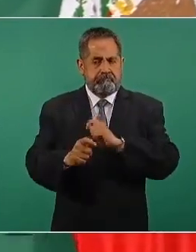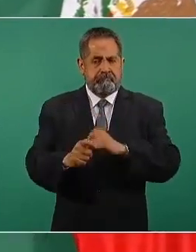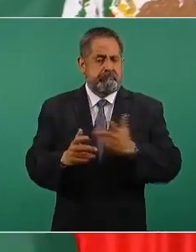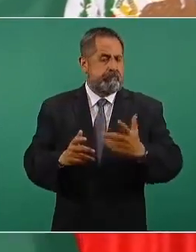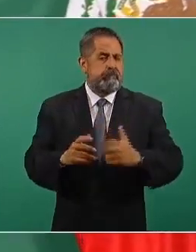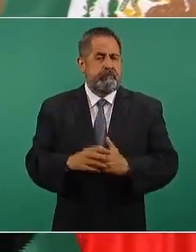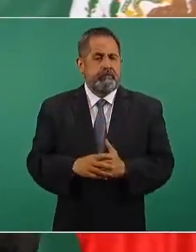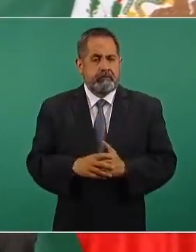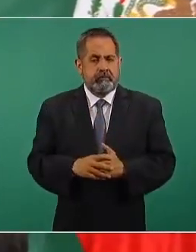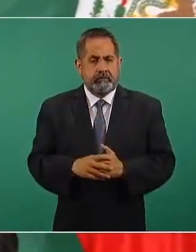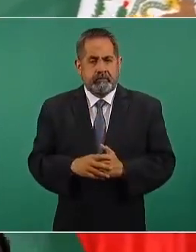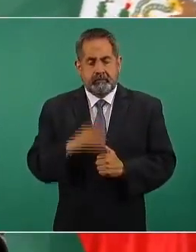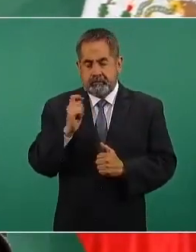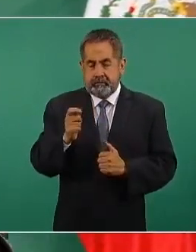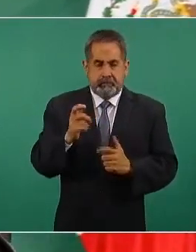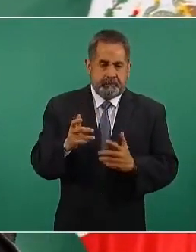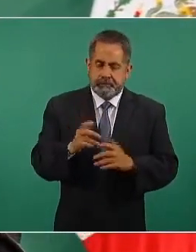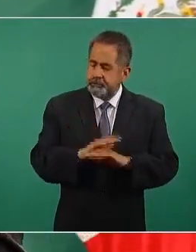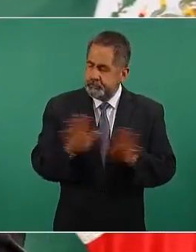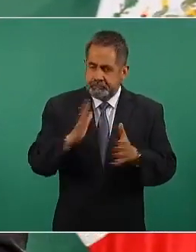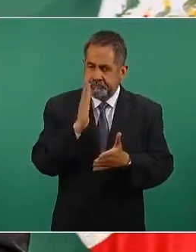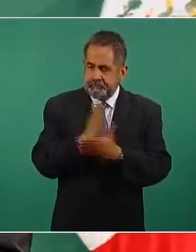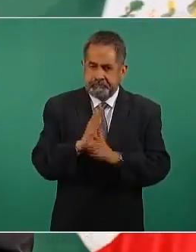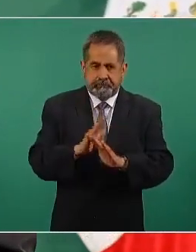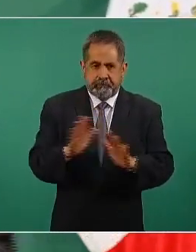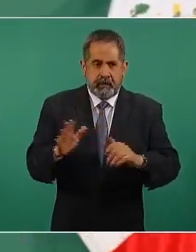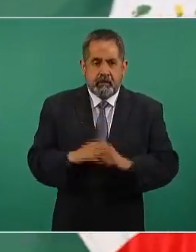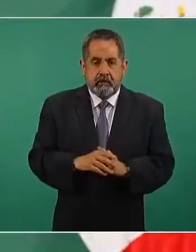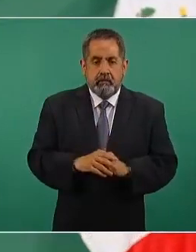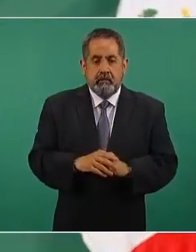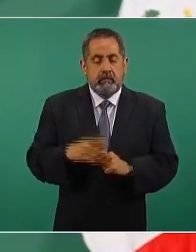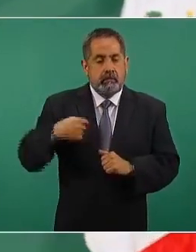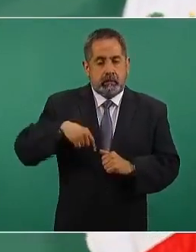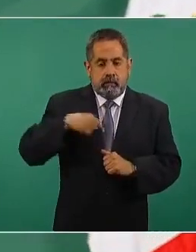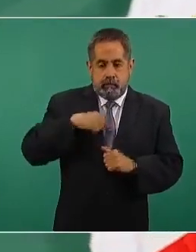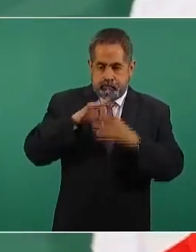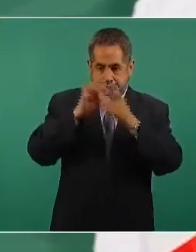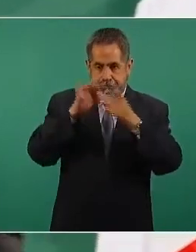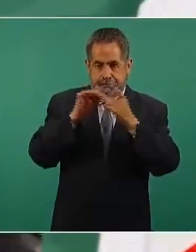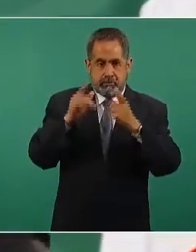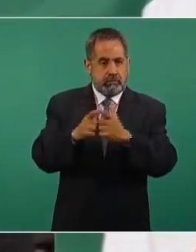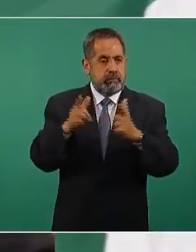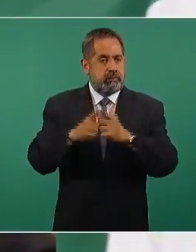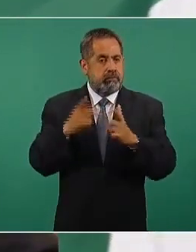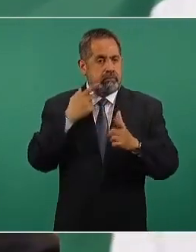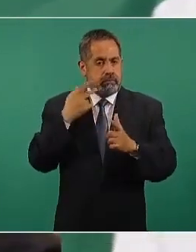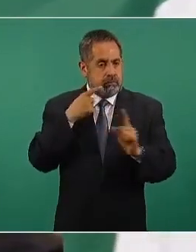Y que ya no, porque estamos hablando de los partidos, ¿no?